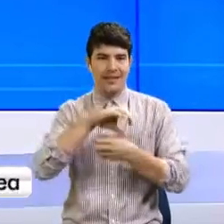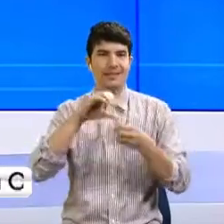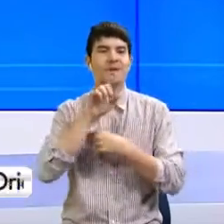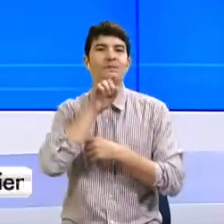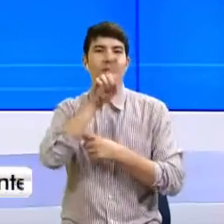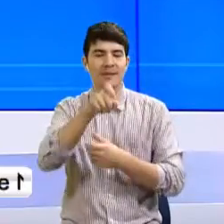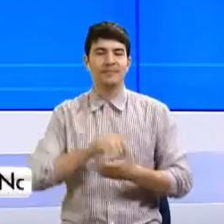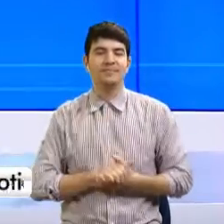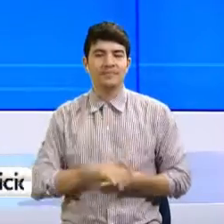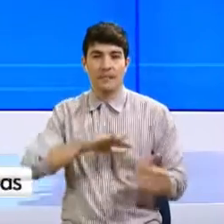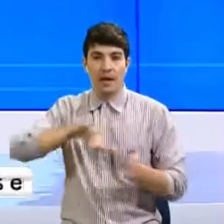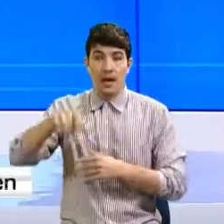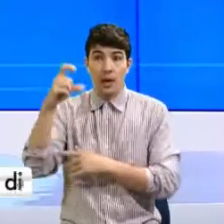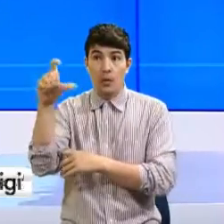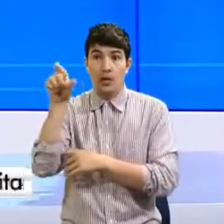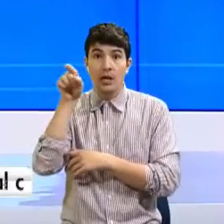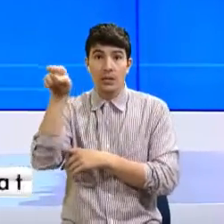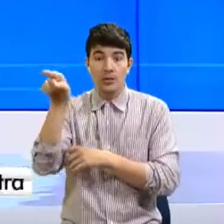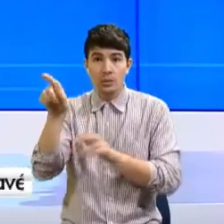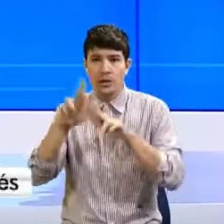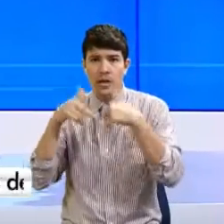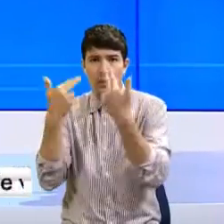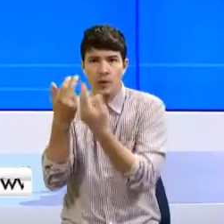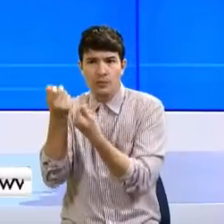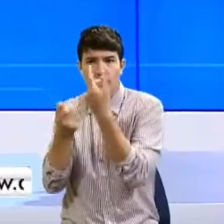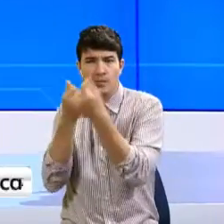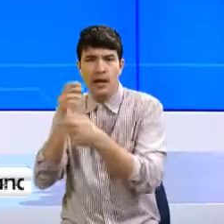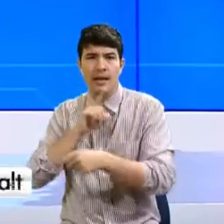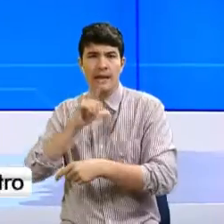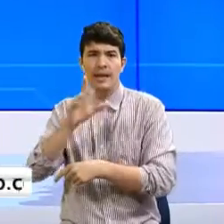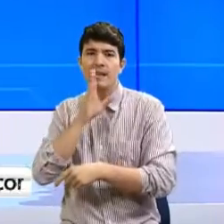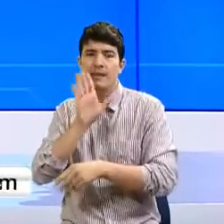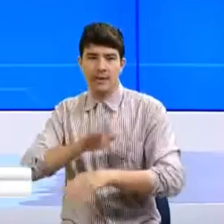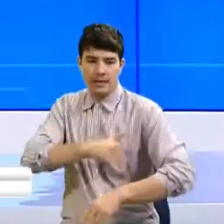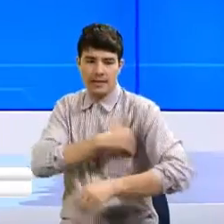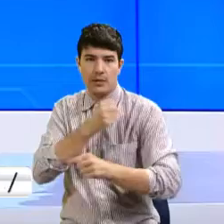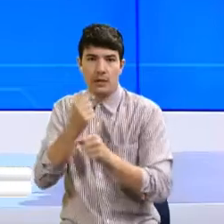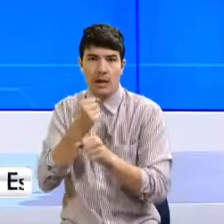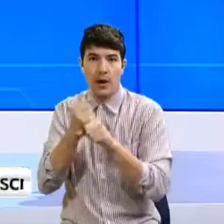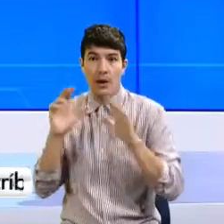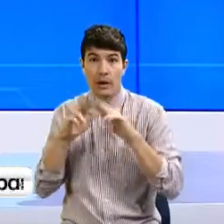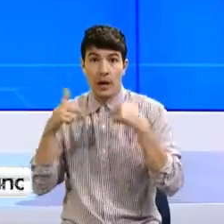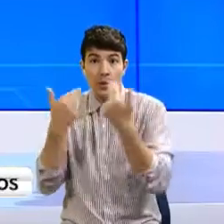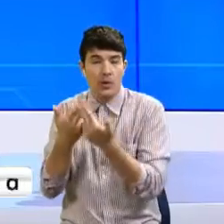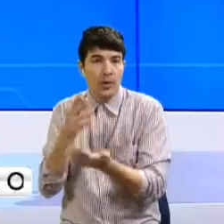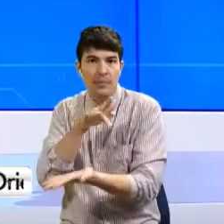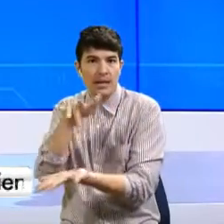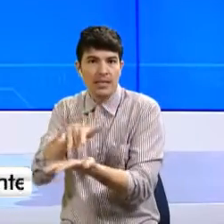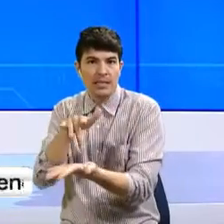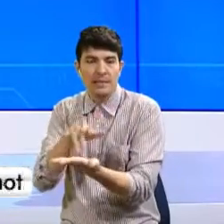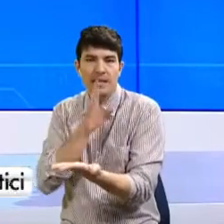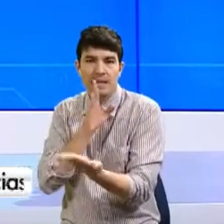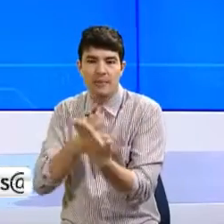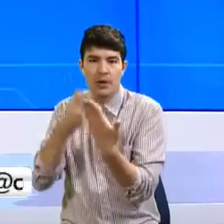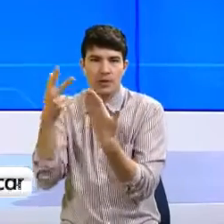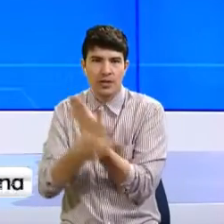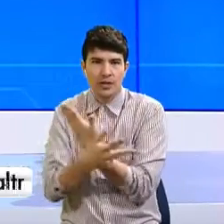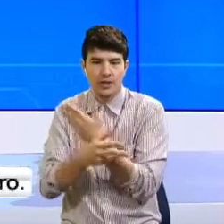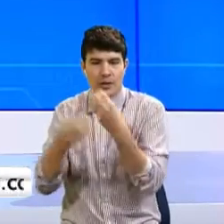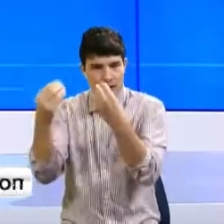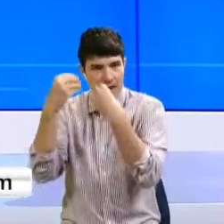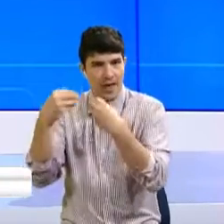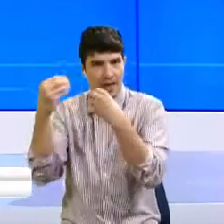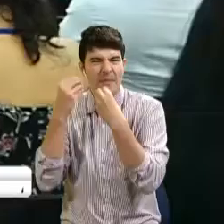entretanto en cúcuta se llevó a cabo una rueda de negocios en cabeza del ministerio de trabajo evento que hace parte del proyecto educándonos para la